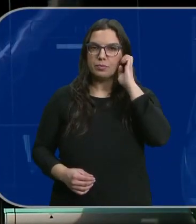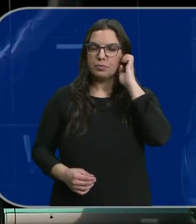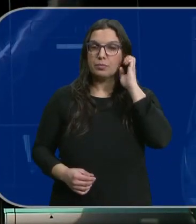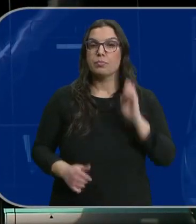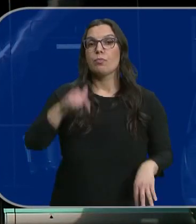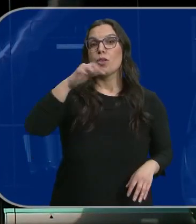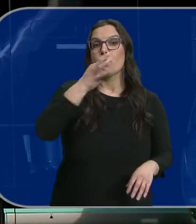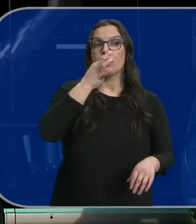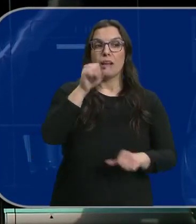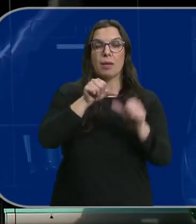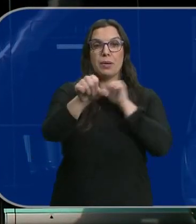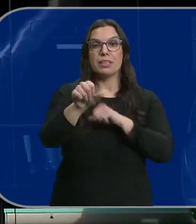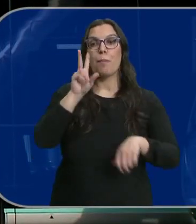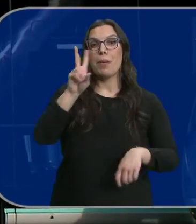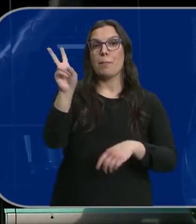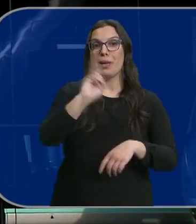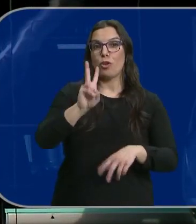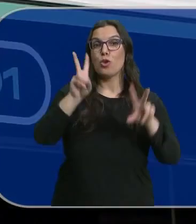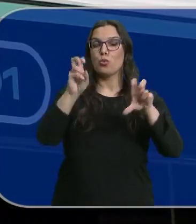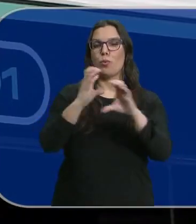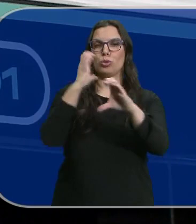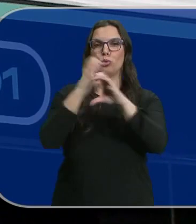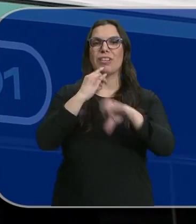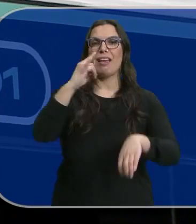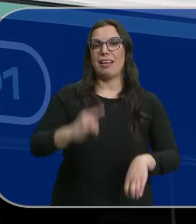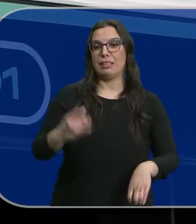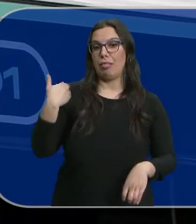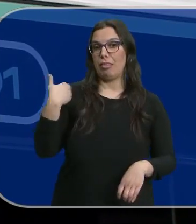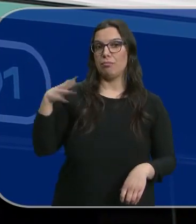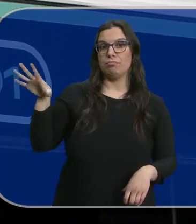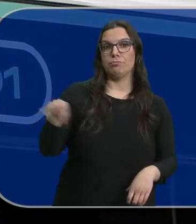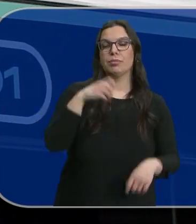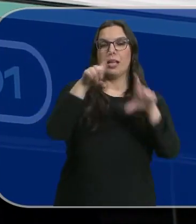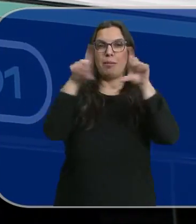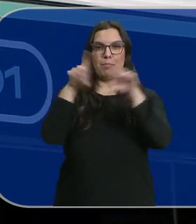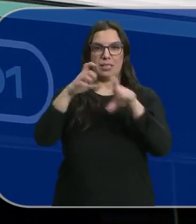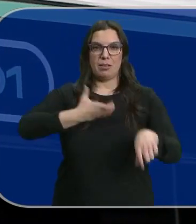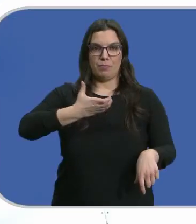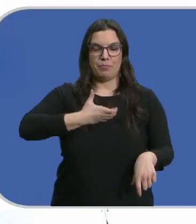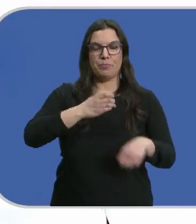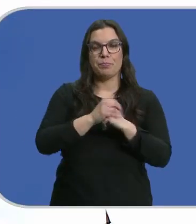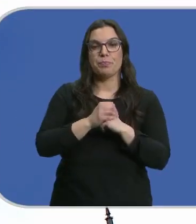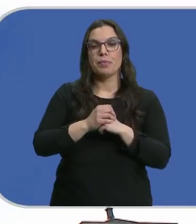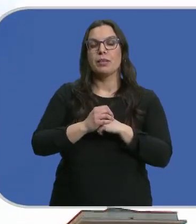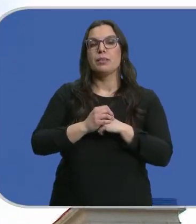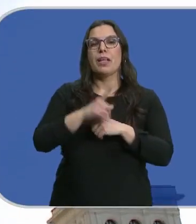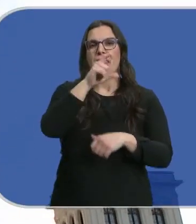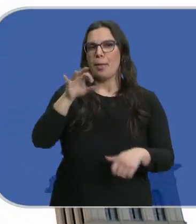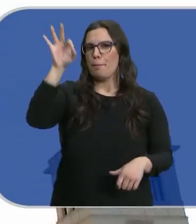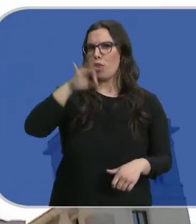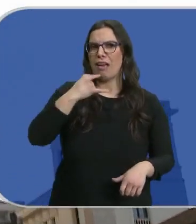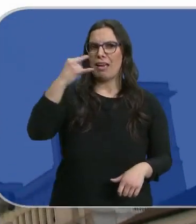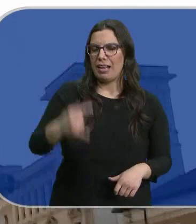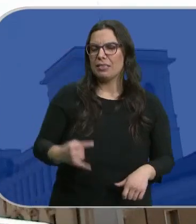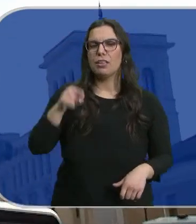Desde esta tarde podrán ver circulando por Valladolid los nuevos autobuses eléctricos que acaba de incorporar la empresa municipal. Son vehículos 100%